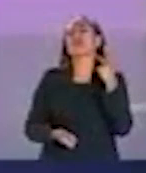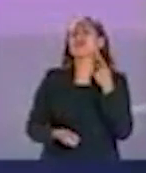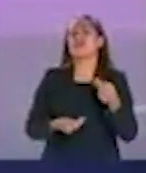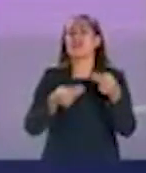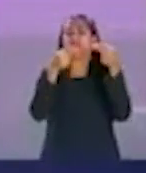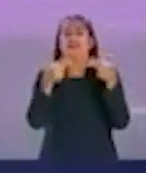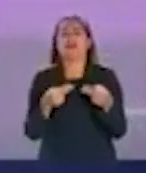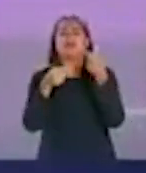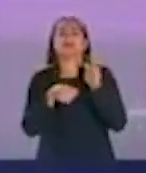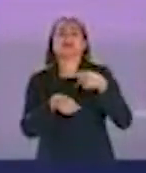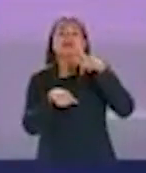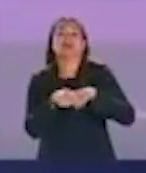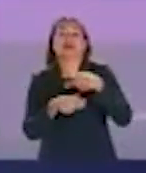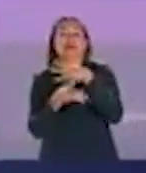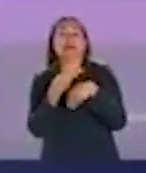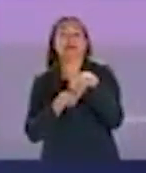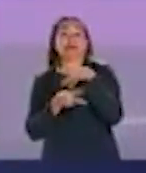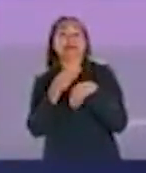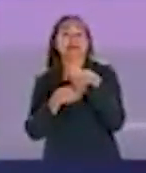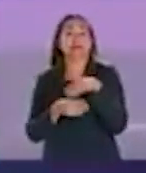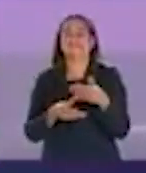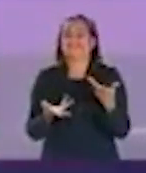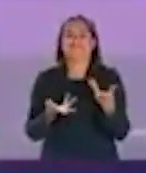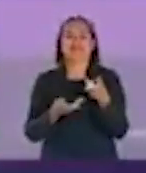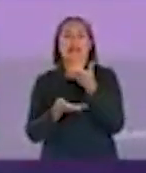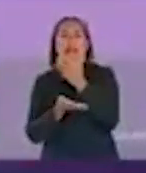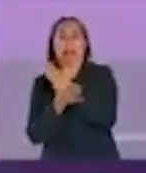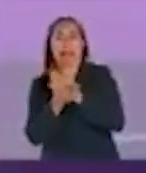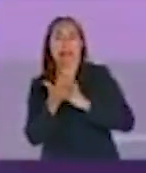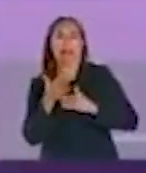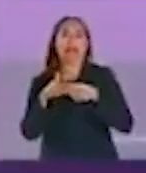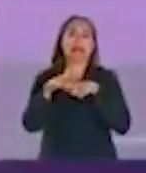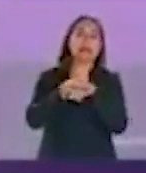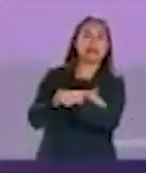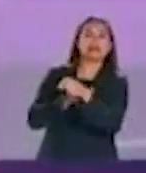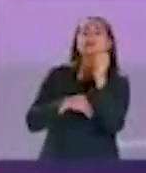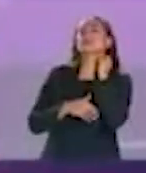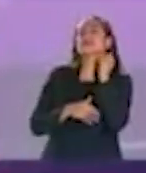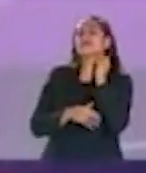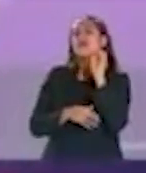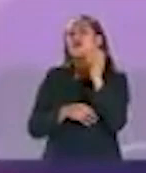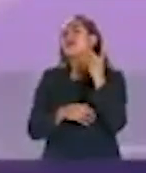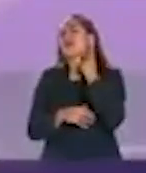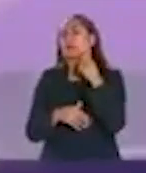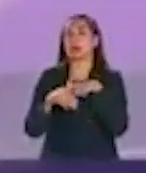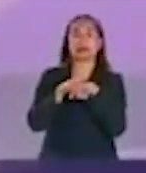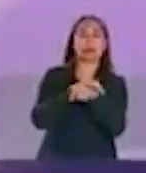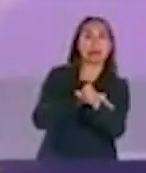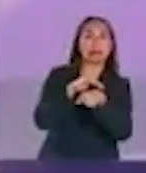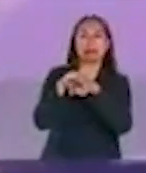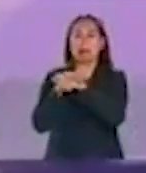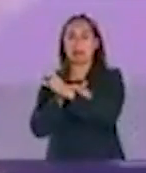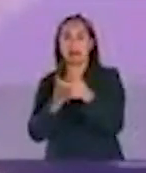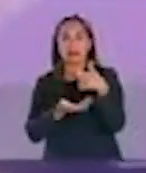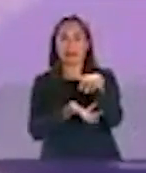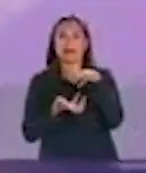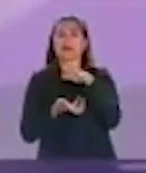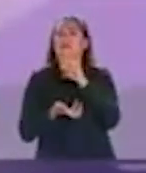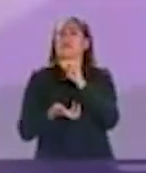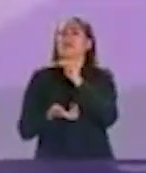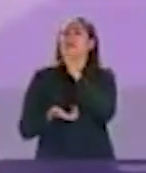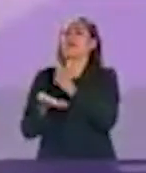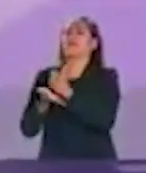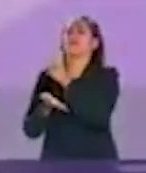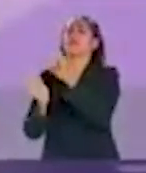además de los moches que recibe de senadores y diputados por los que no paga impuestos y ahora nos enteramos que tiene un médico